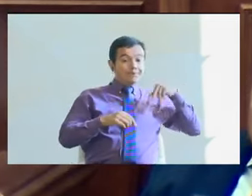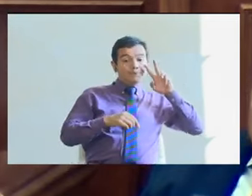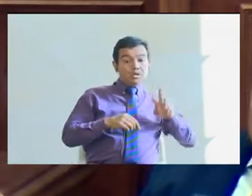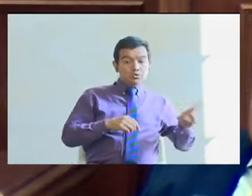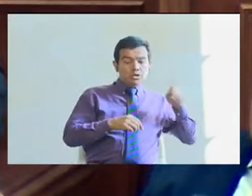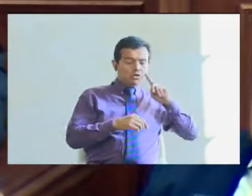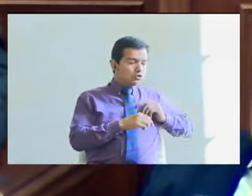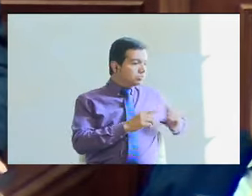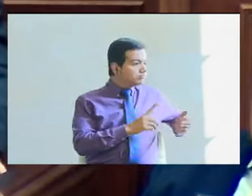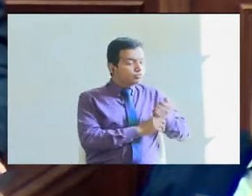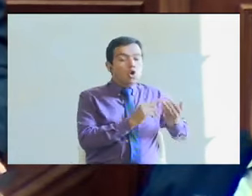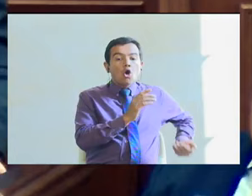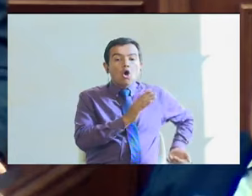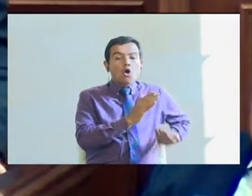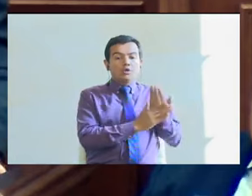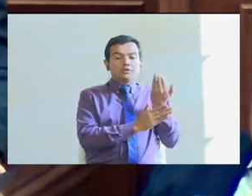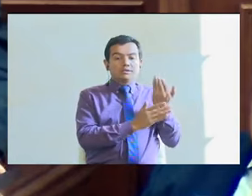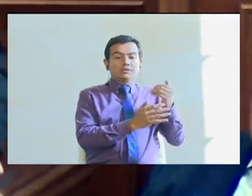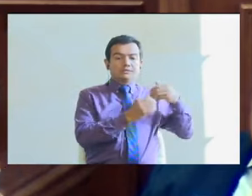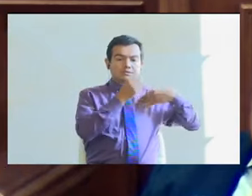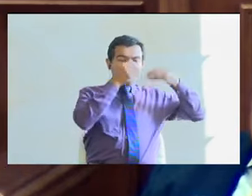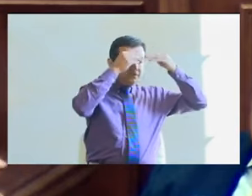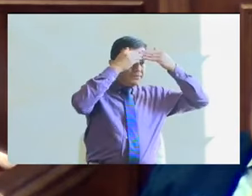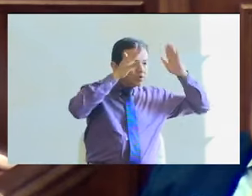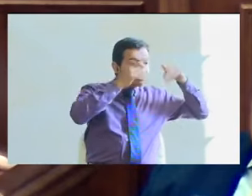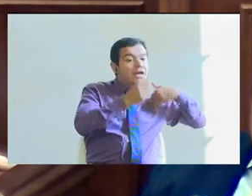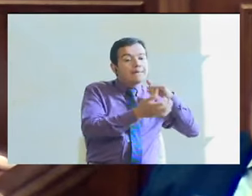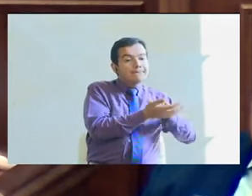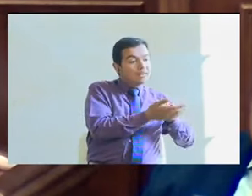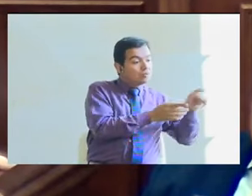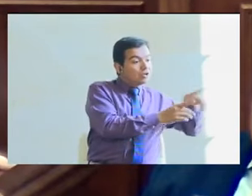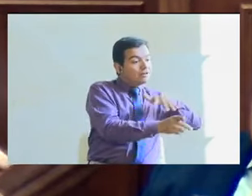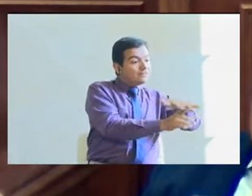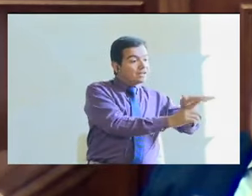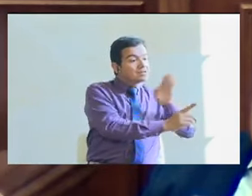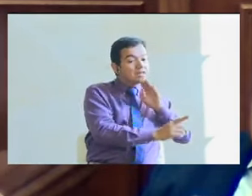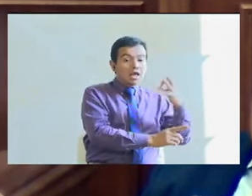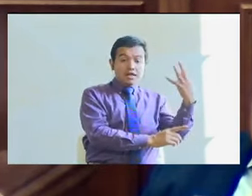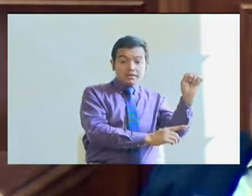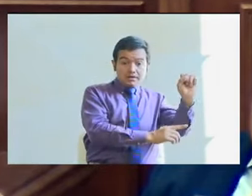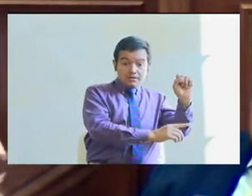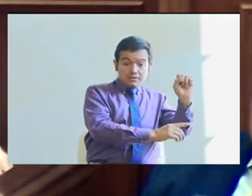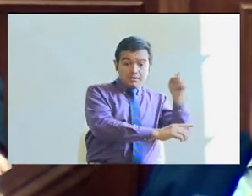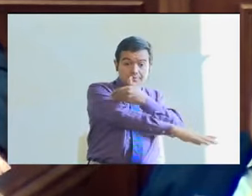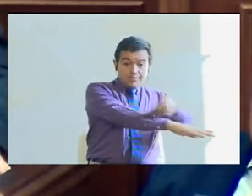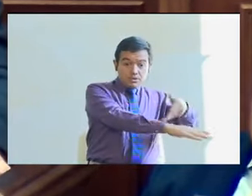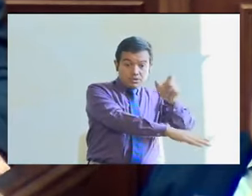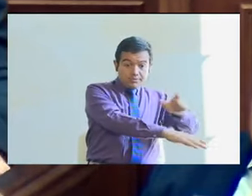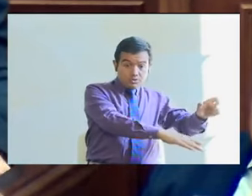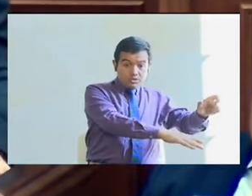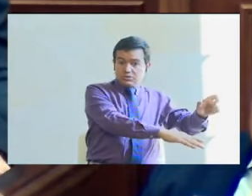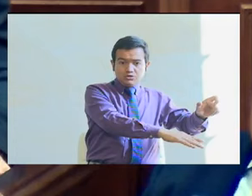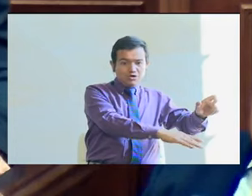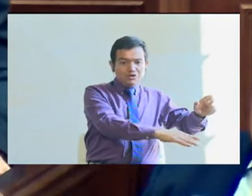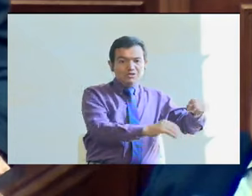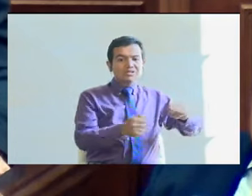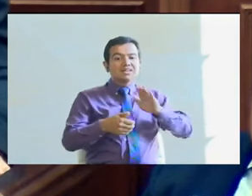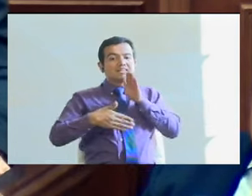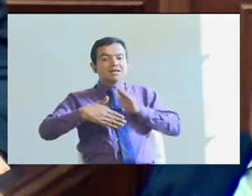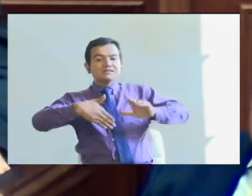no solamente nos beneficiaremos 30 millones de venezolanos cuando haya democracia también se beneficiarán cientos de millones de